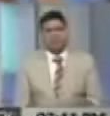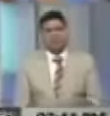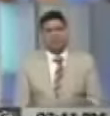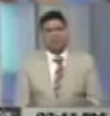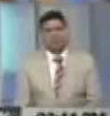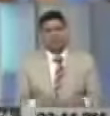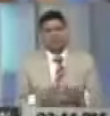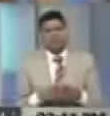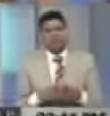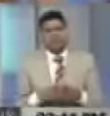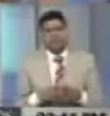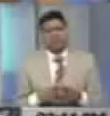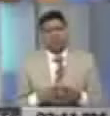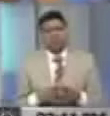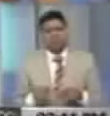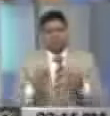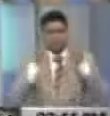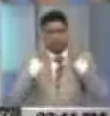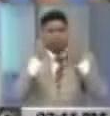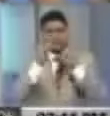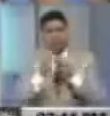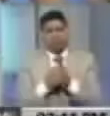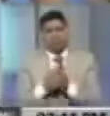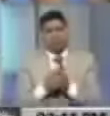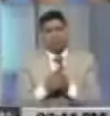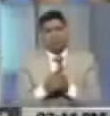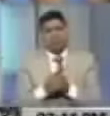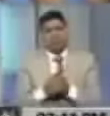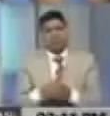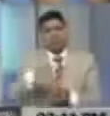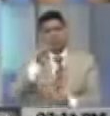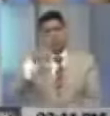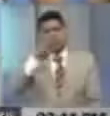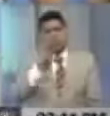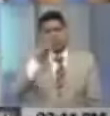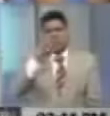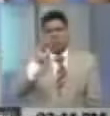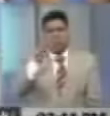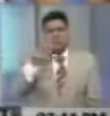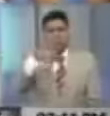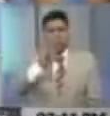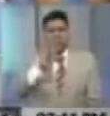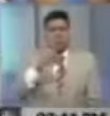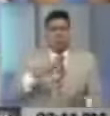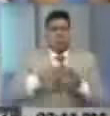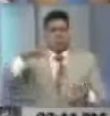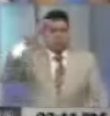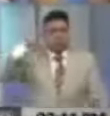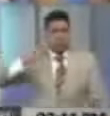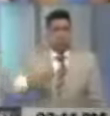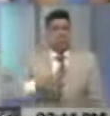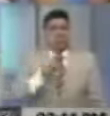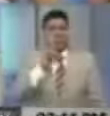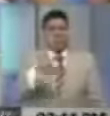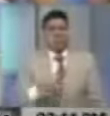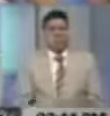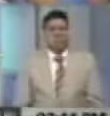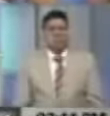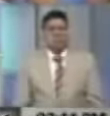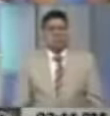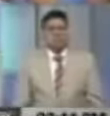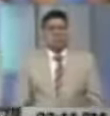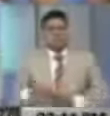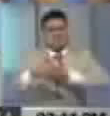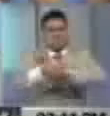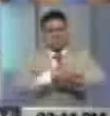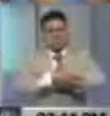técnicamente atendida por los compañeros de Sunagro, de la SUNDE, de la Fuerza Armada Nacional Bolivariana, del CENIA y